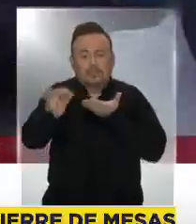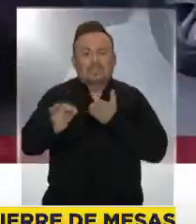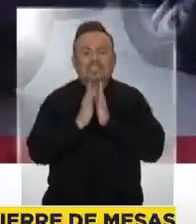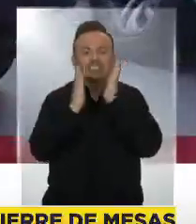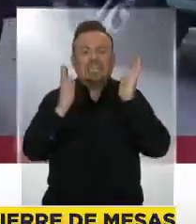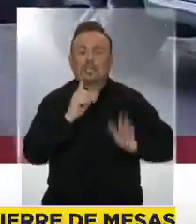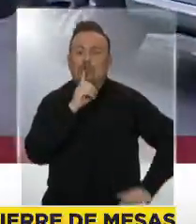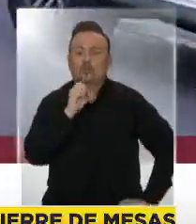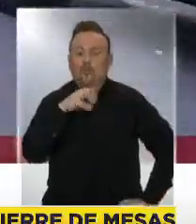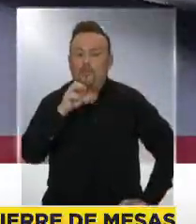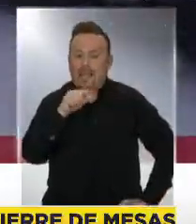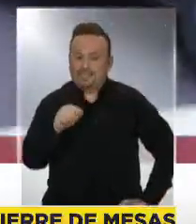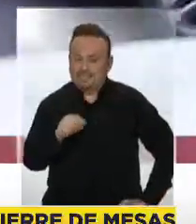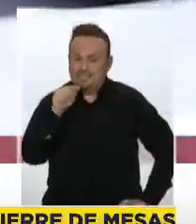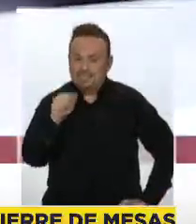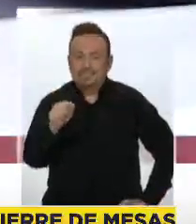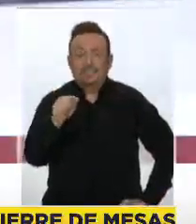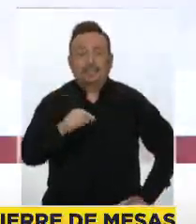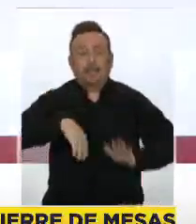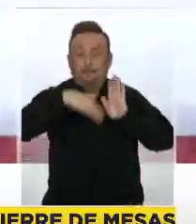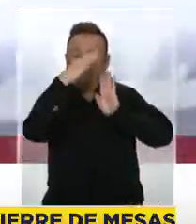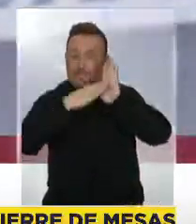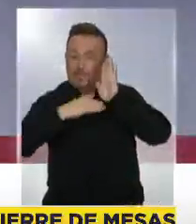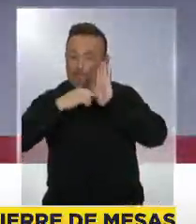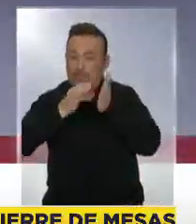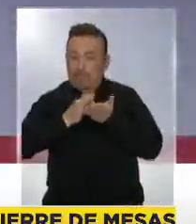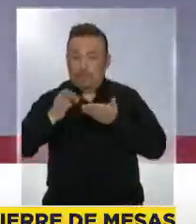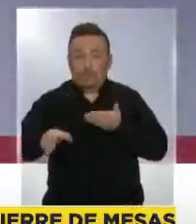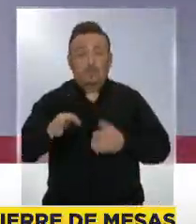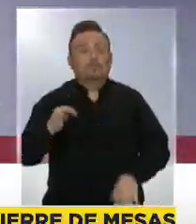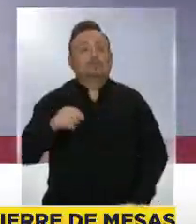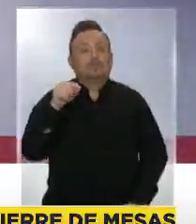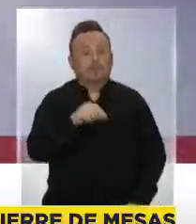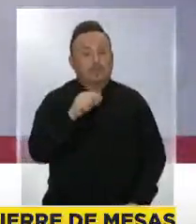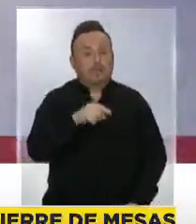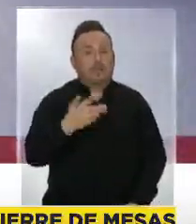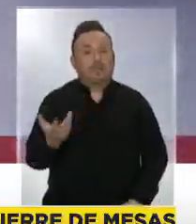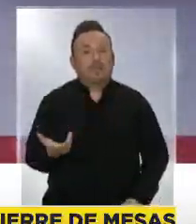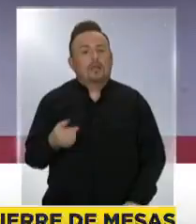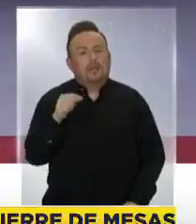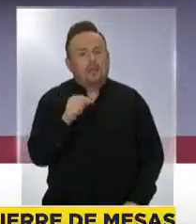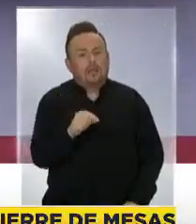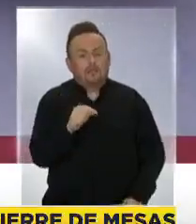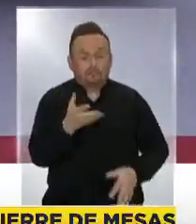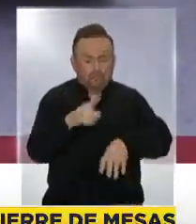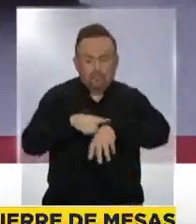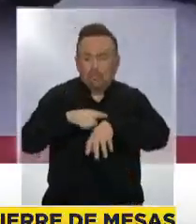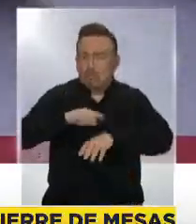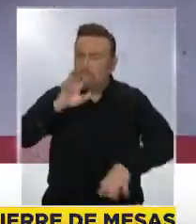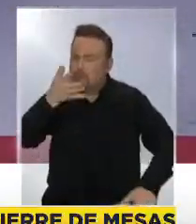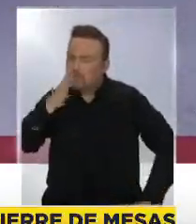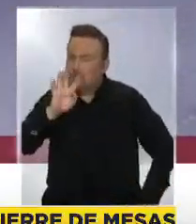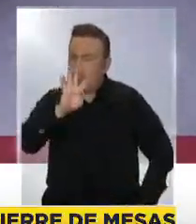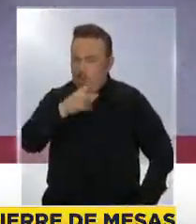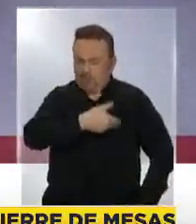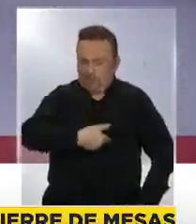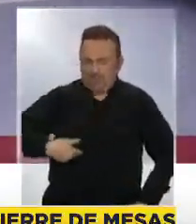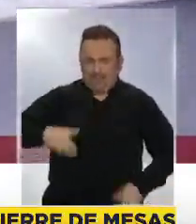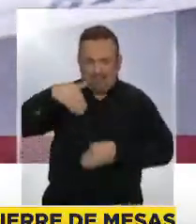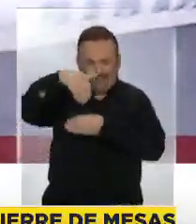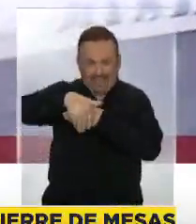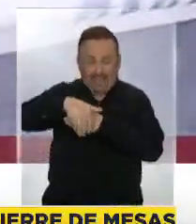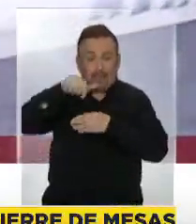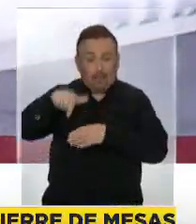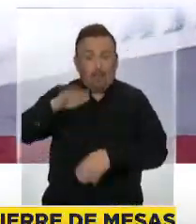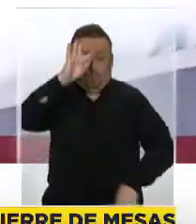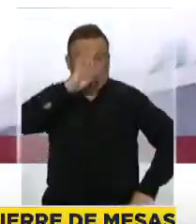Tomás. Nuevamente recapitular para las personas que se van agregando a nuestra transmisión. Esto ocurre cerca de las 4:30 de la tarde cuando esta funcionaria